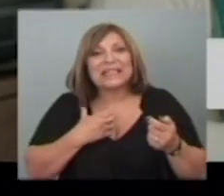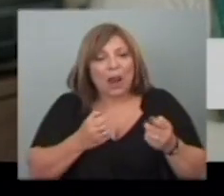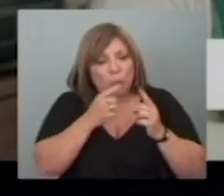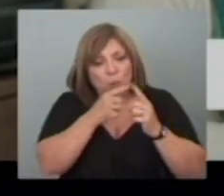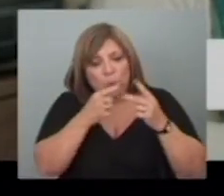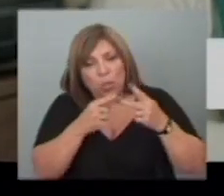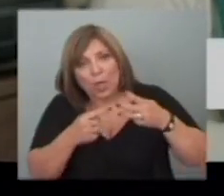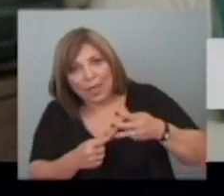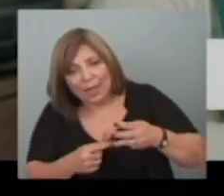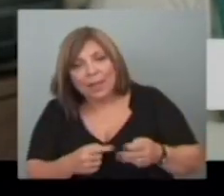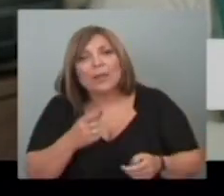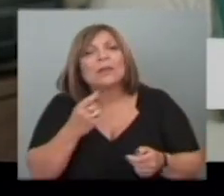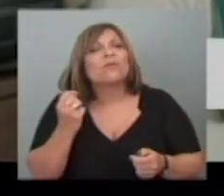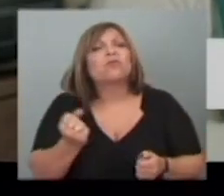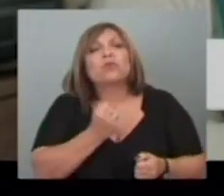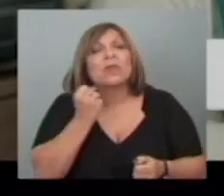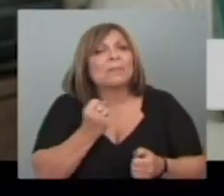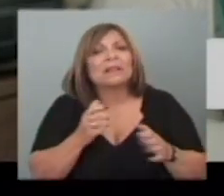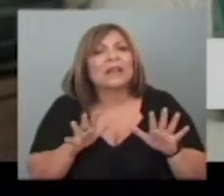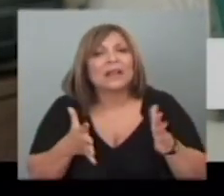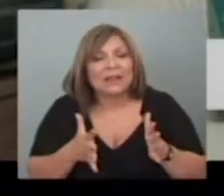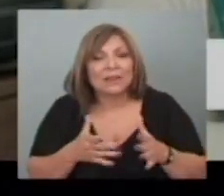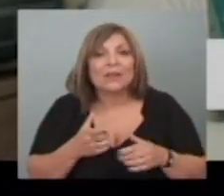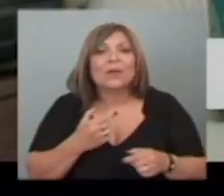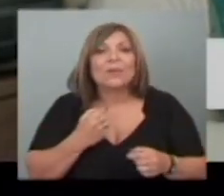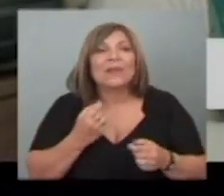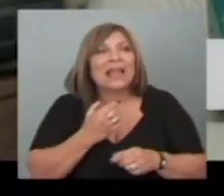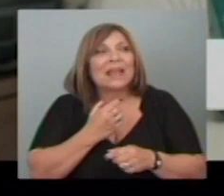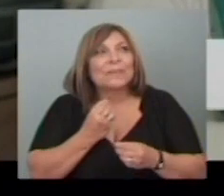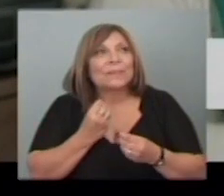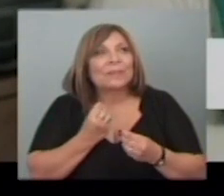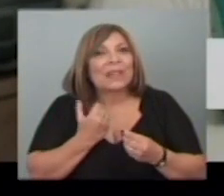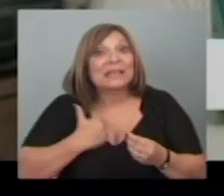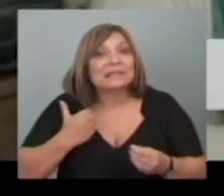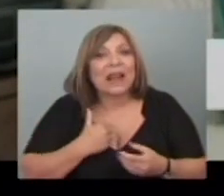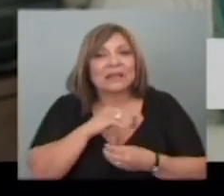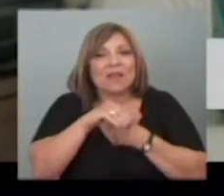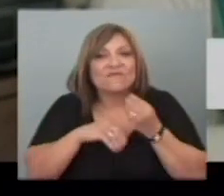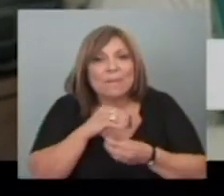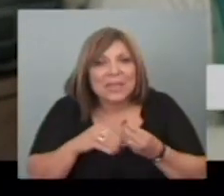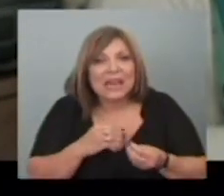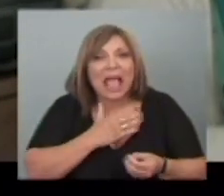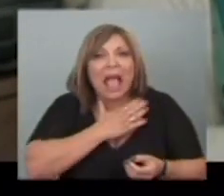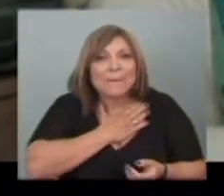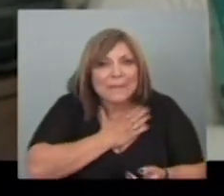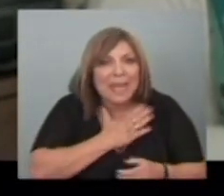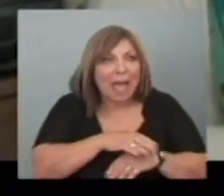las causas son fundamentalmente afectivas, las que hemos recibido.